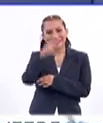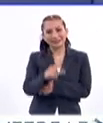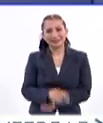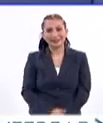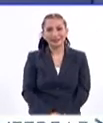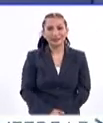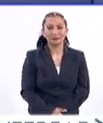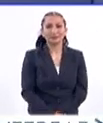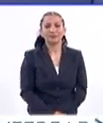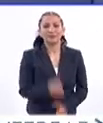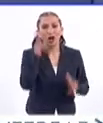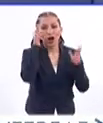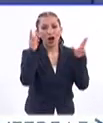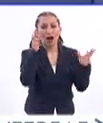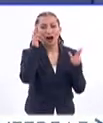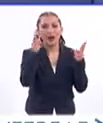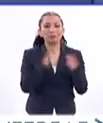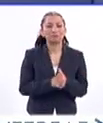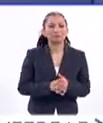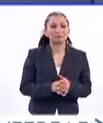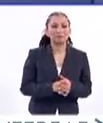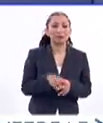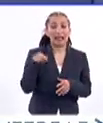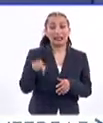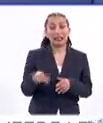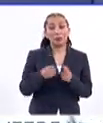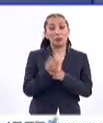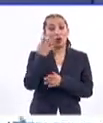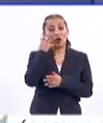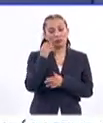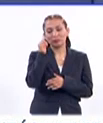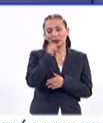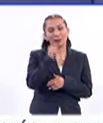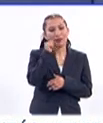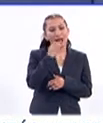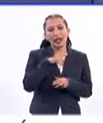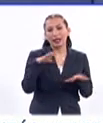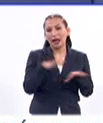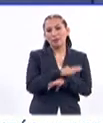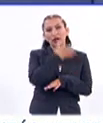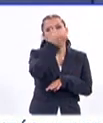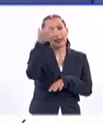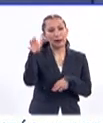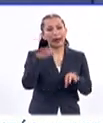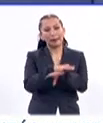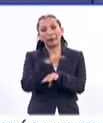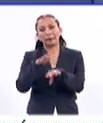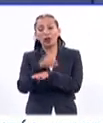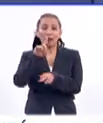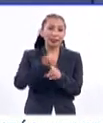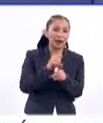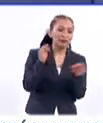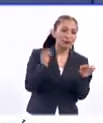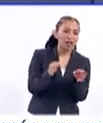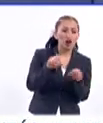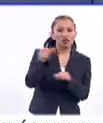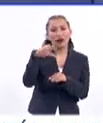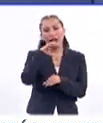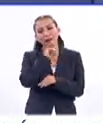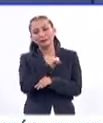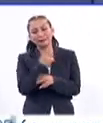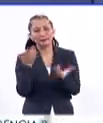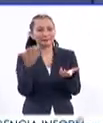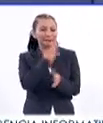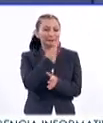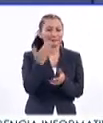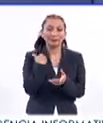México? Hola, hola. Pues bueno, aquí en Nuevo León, como siempre, hay cambios de climas. Entonces, un día amanecemos frío y otro día calor,